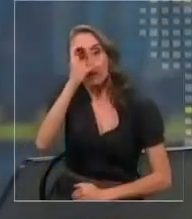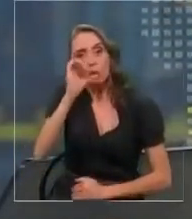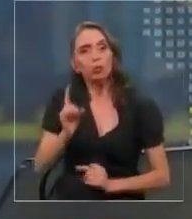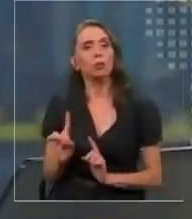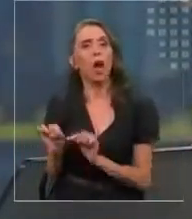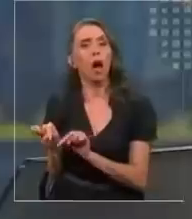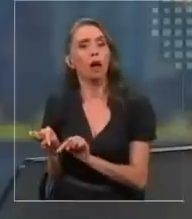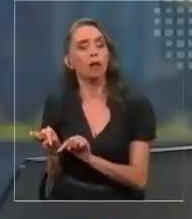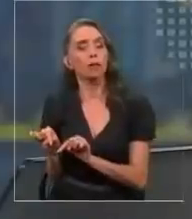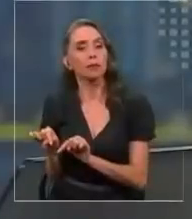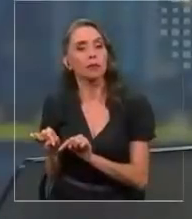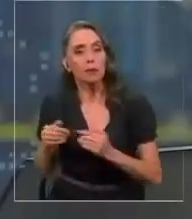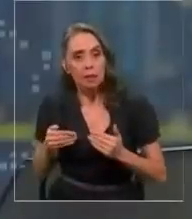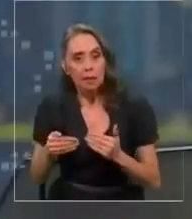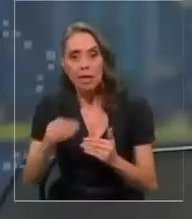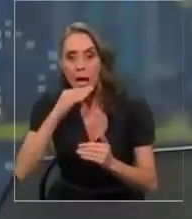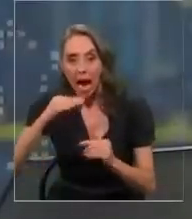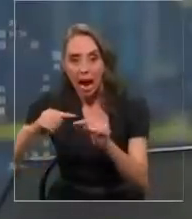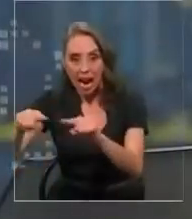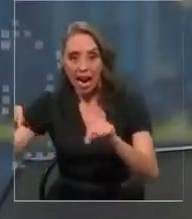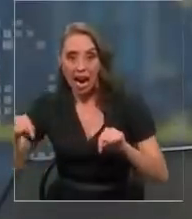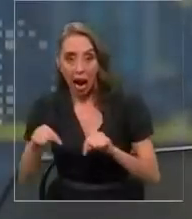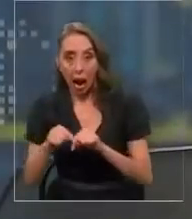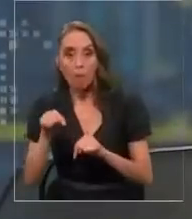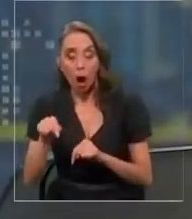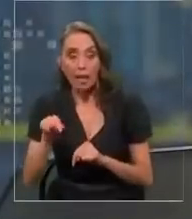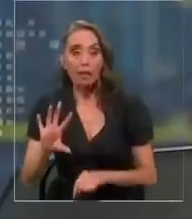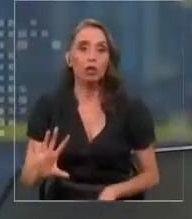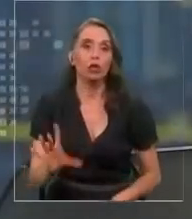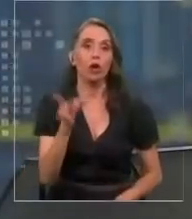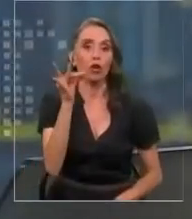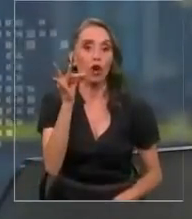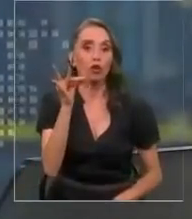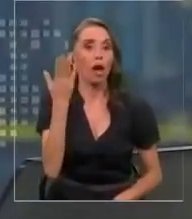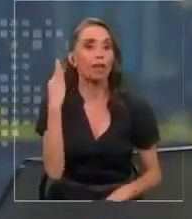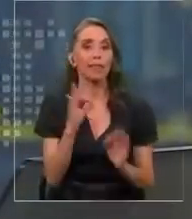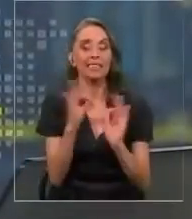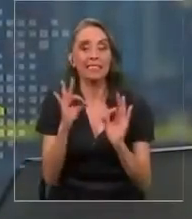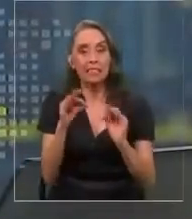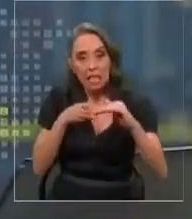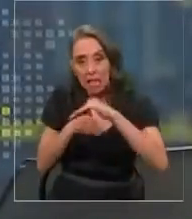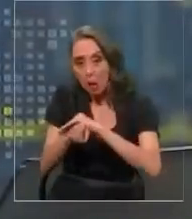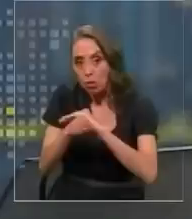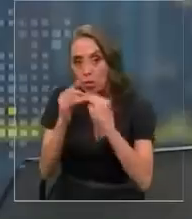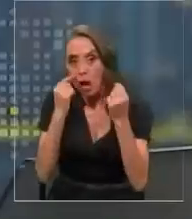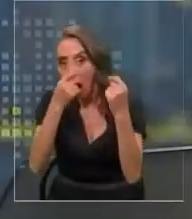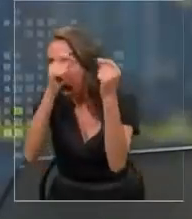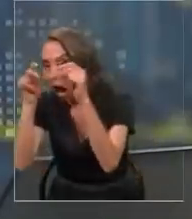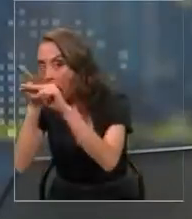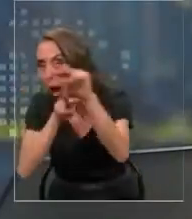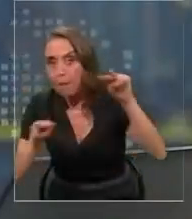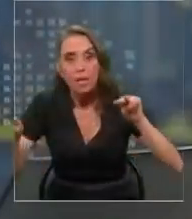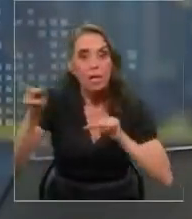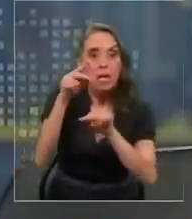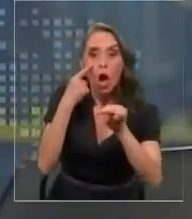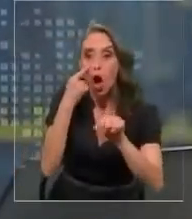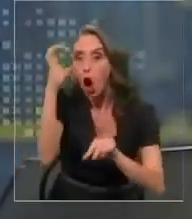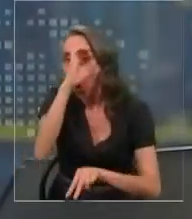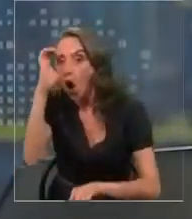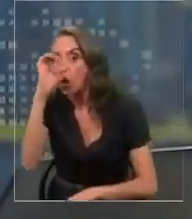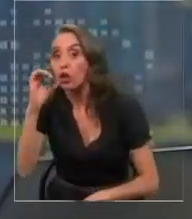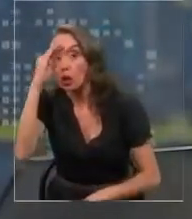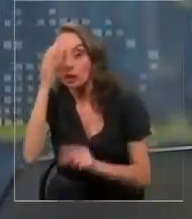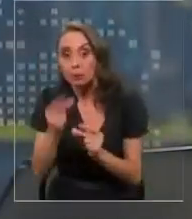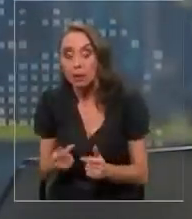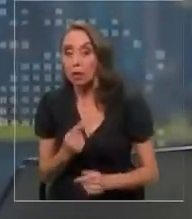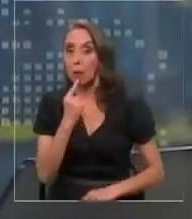rastreado. Este lugar, este predio donde finalmente fue encontrado, no había sido revisado por los expertos. Y se pregunta